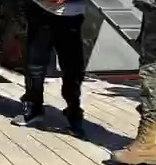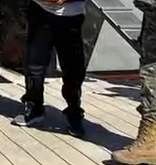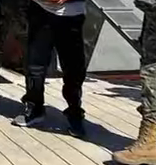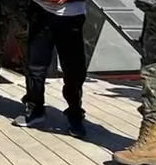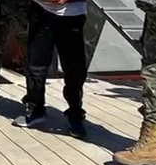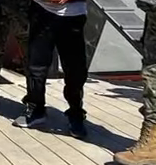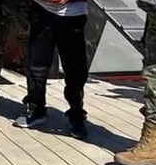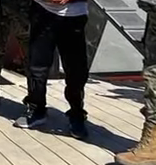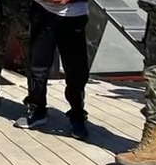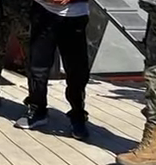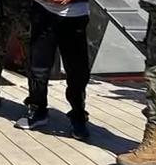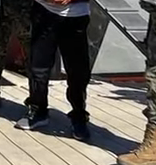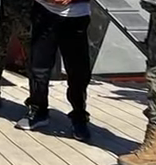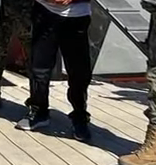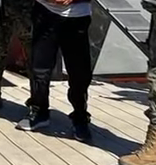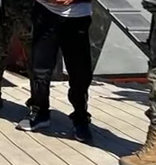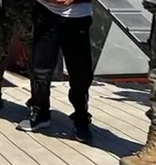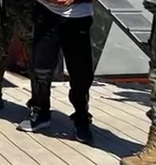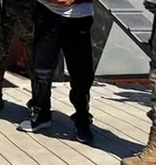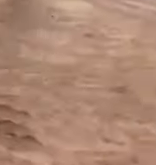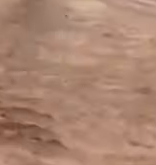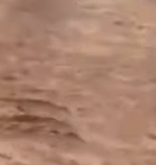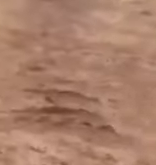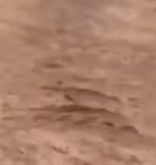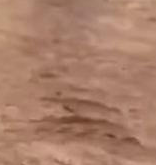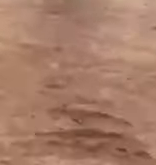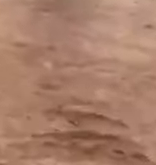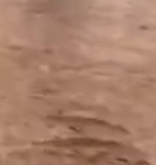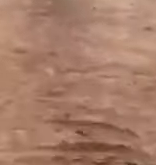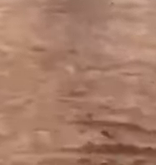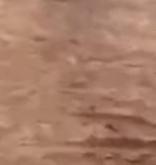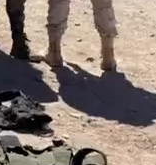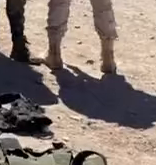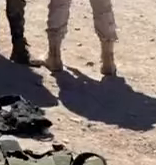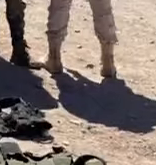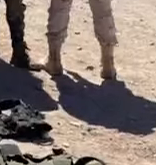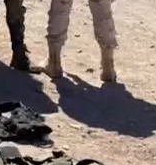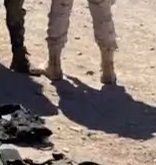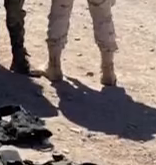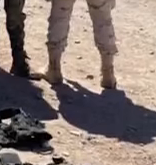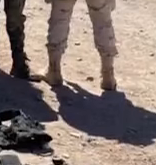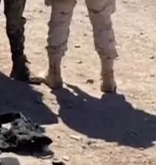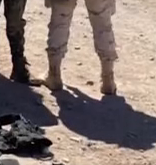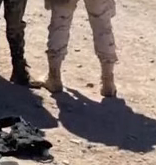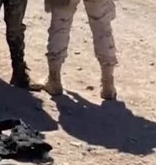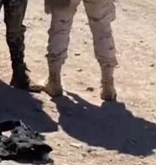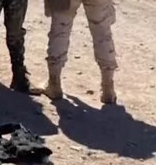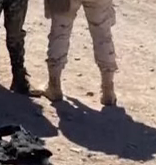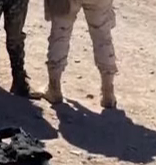efectuaron 11.160 detenciones, mientras que en toda la administración se han realizado 66.869